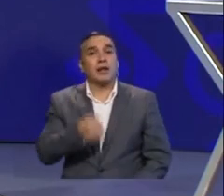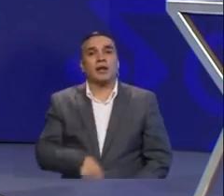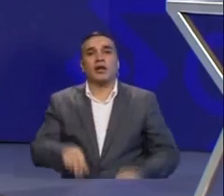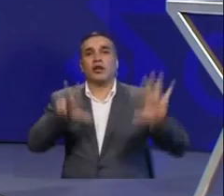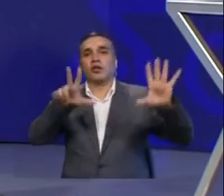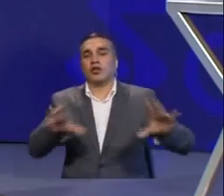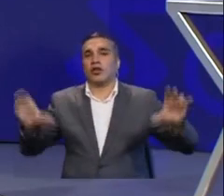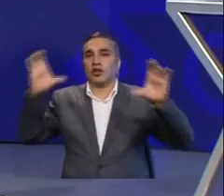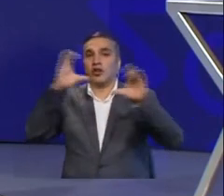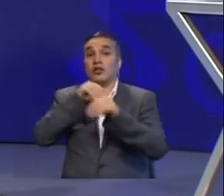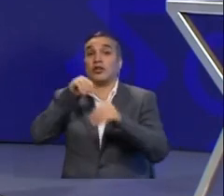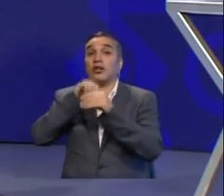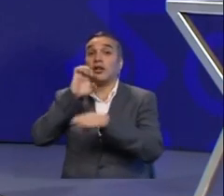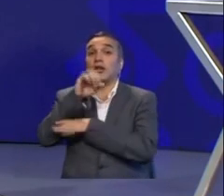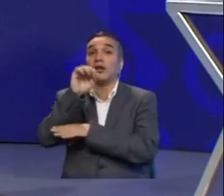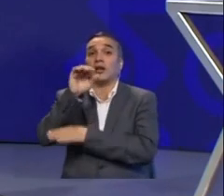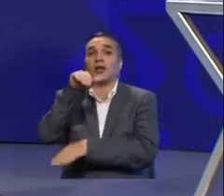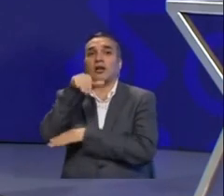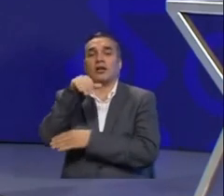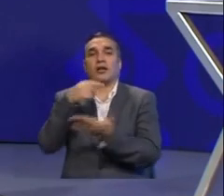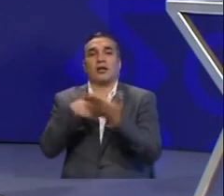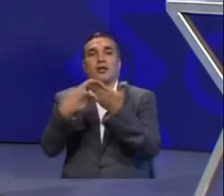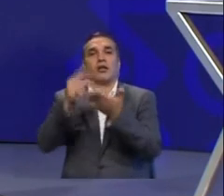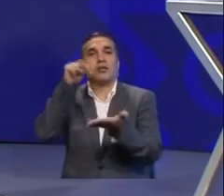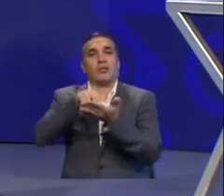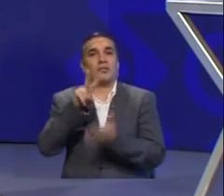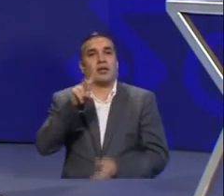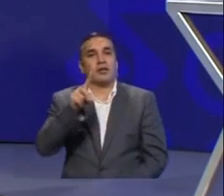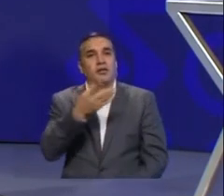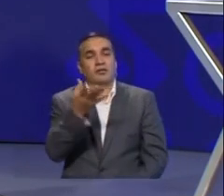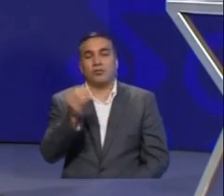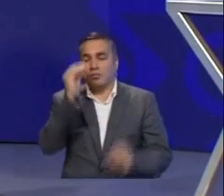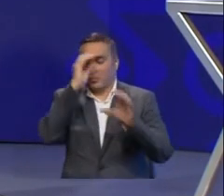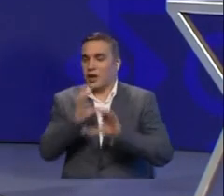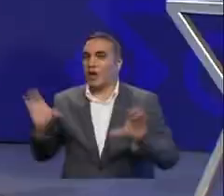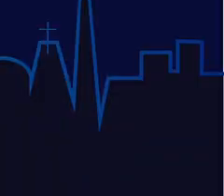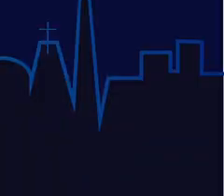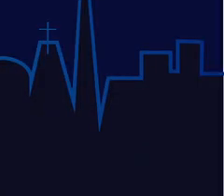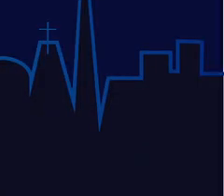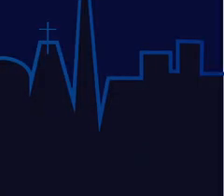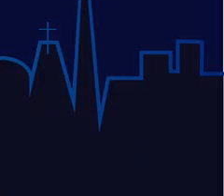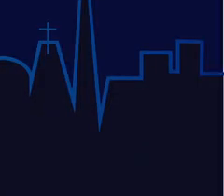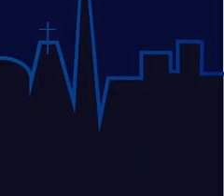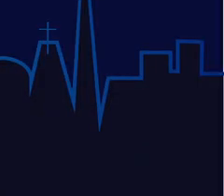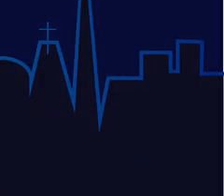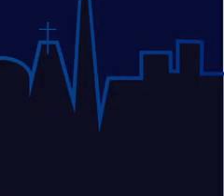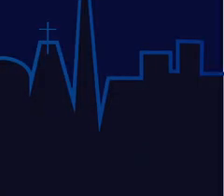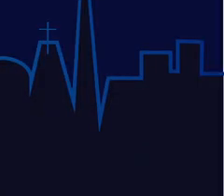20 horas, Ecuador Debate 2021. Una buena noche para todos.